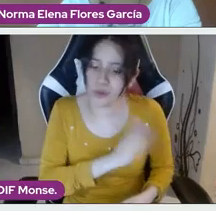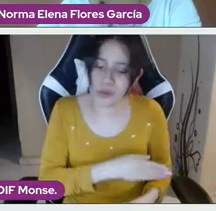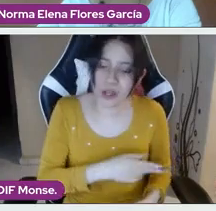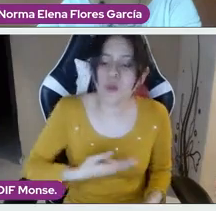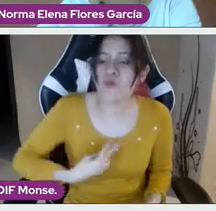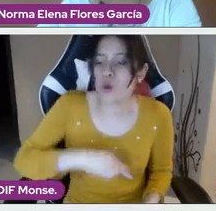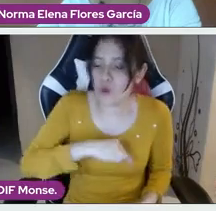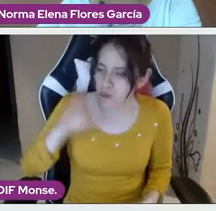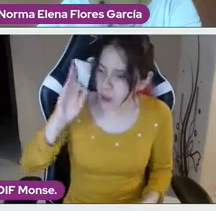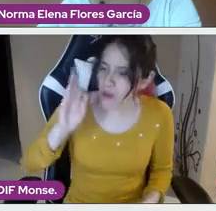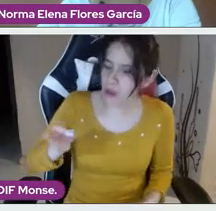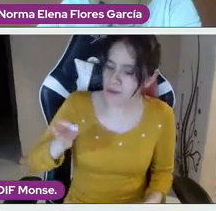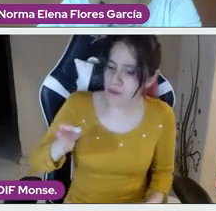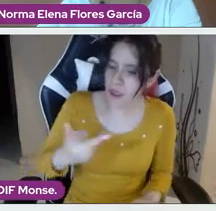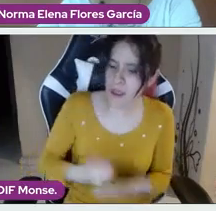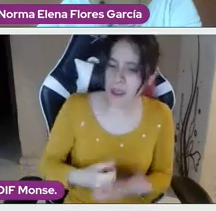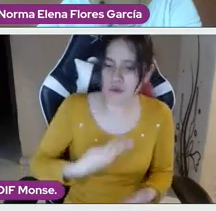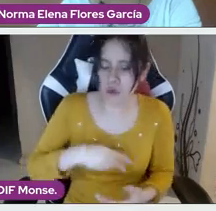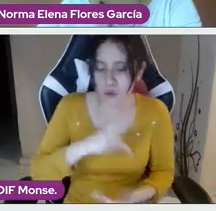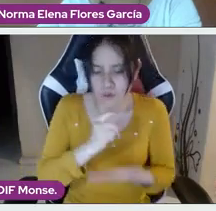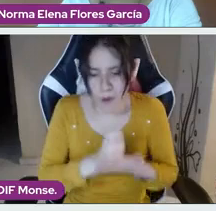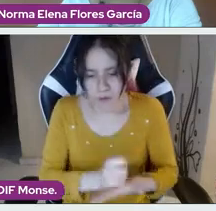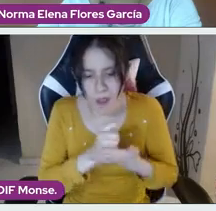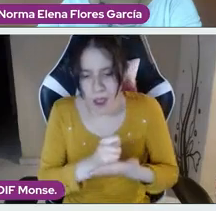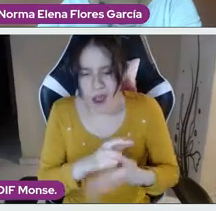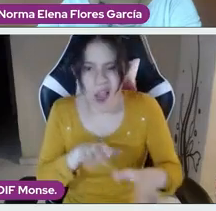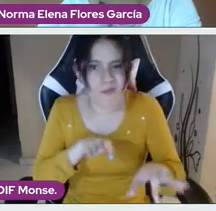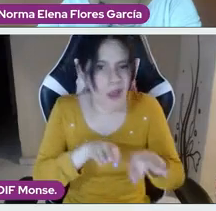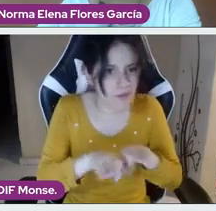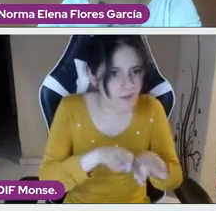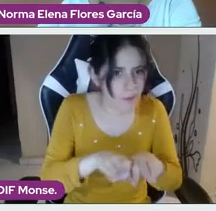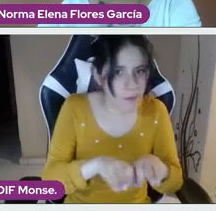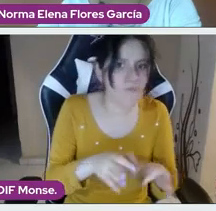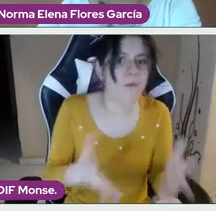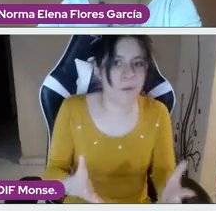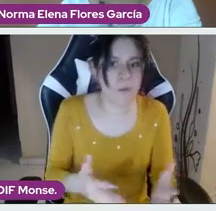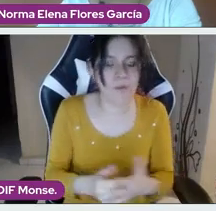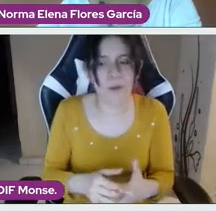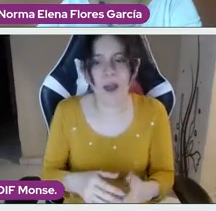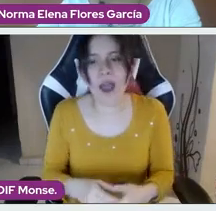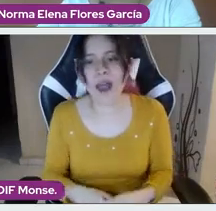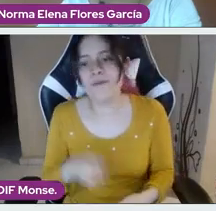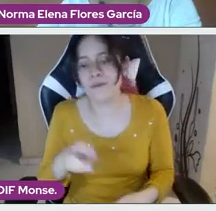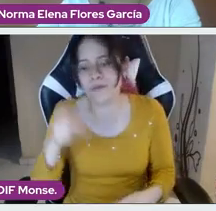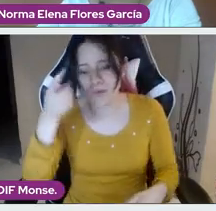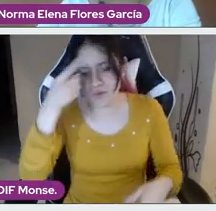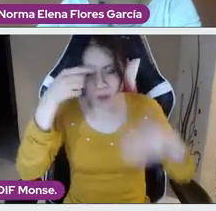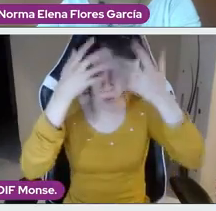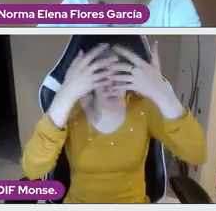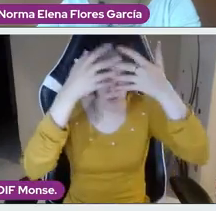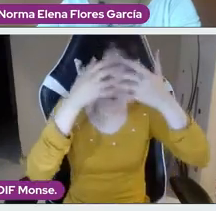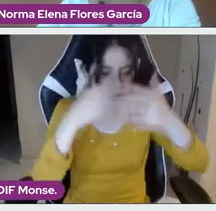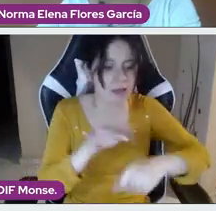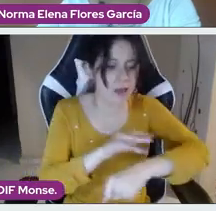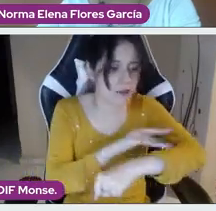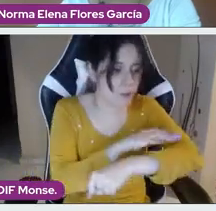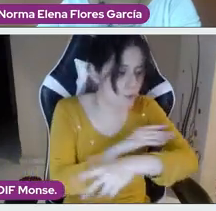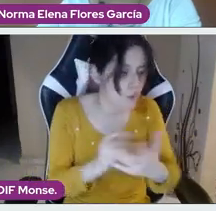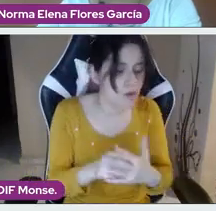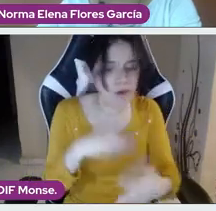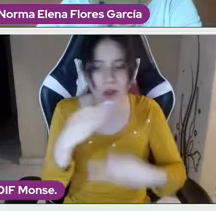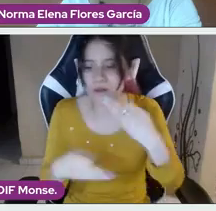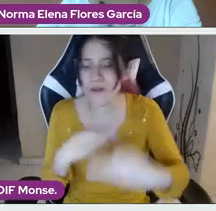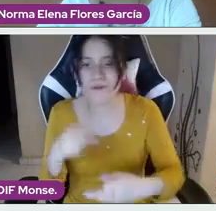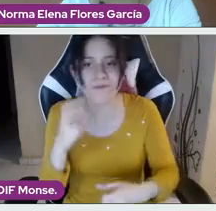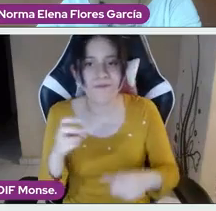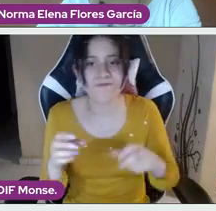trabajamos, vamos a terapia, desarrollo los recursos que necesita emocionales, las habilidades también para